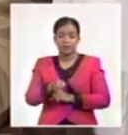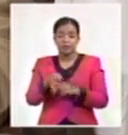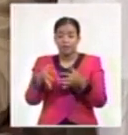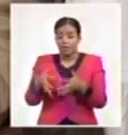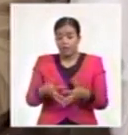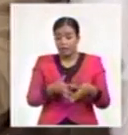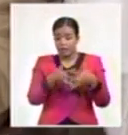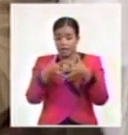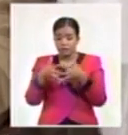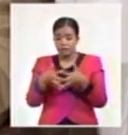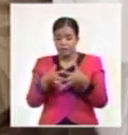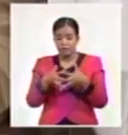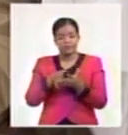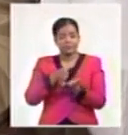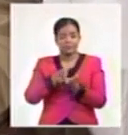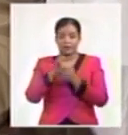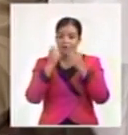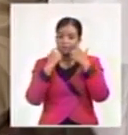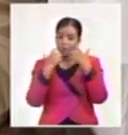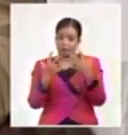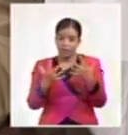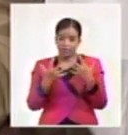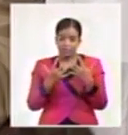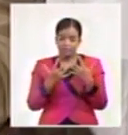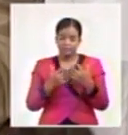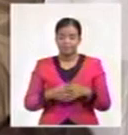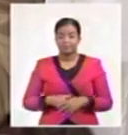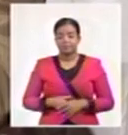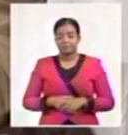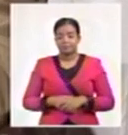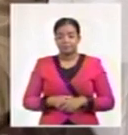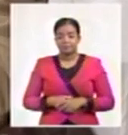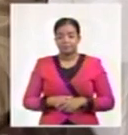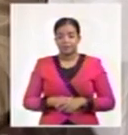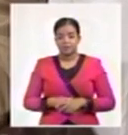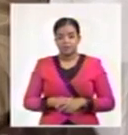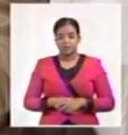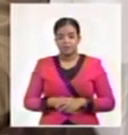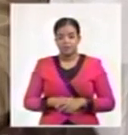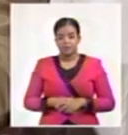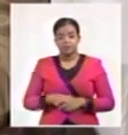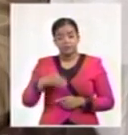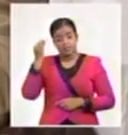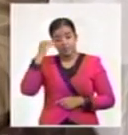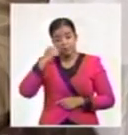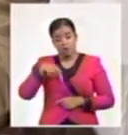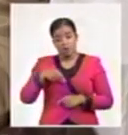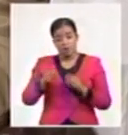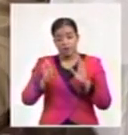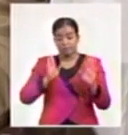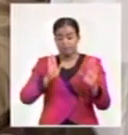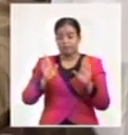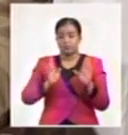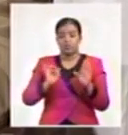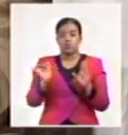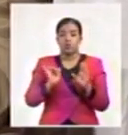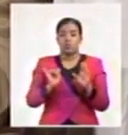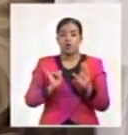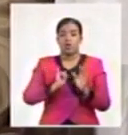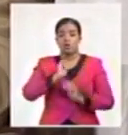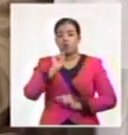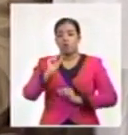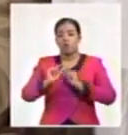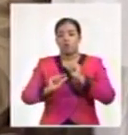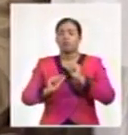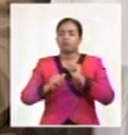siendo crucial, aunque se halle en un periodo que no es nuevo, de declinación